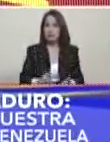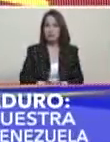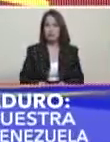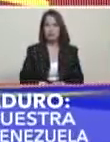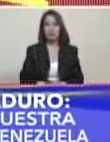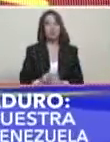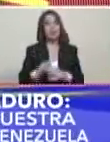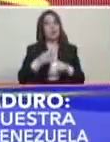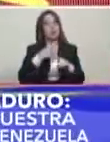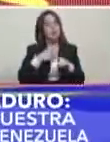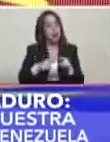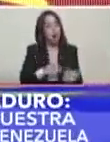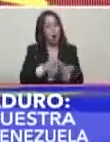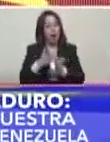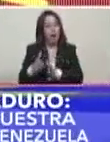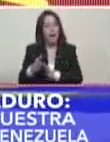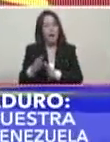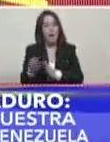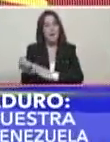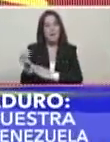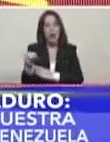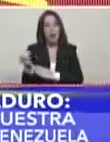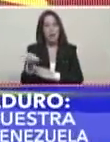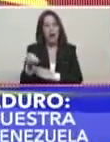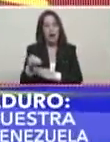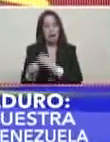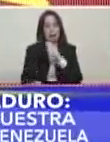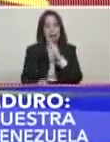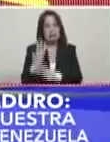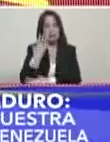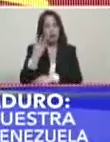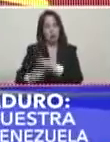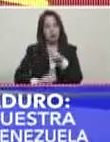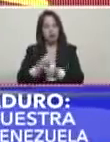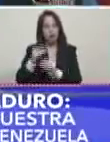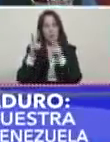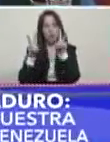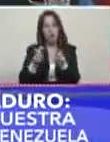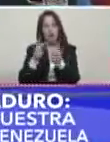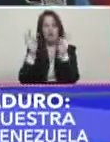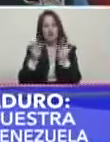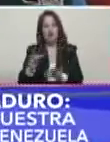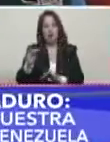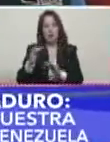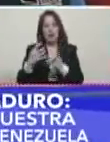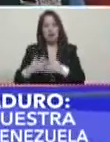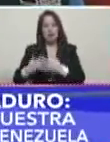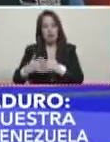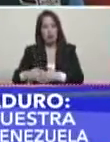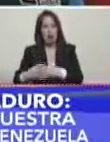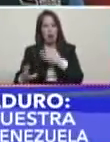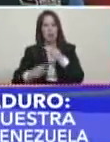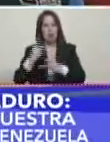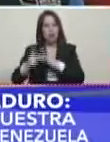Pero además, paralelo, debemos ir creando nuestro propio modelo industrial productivo,